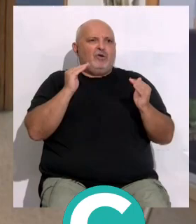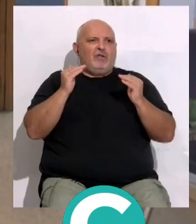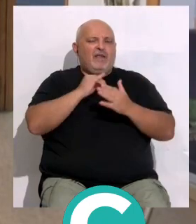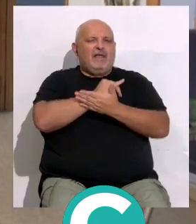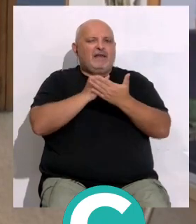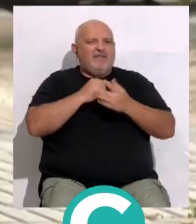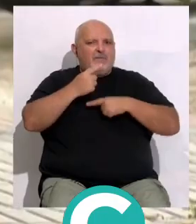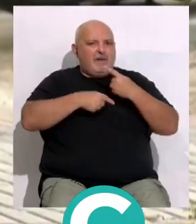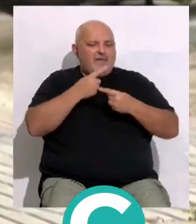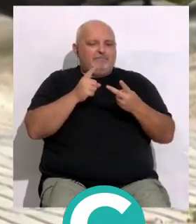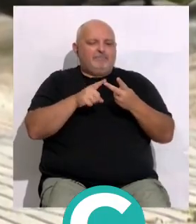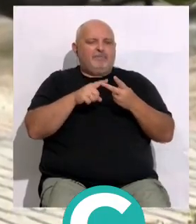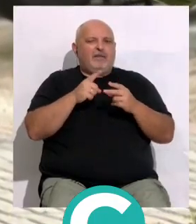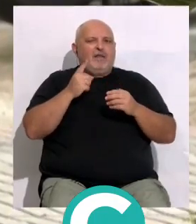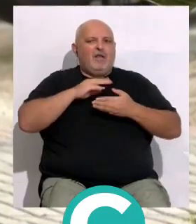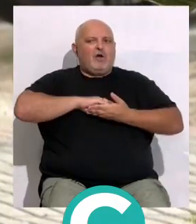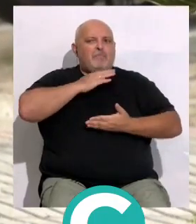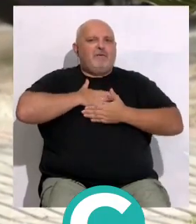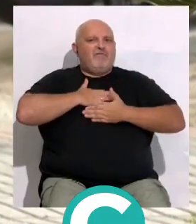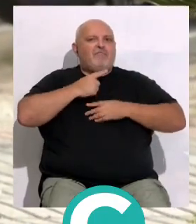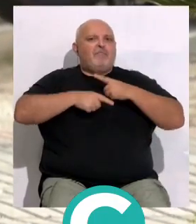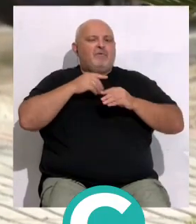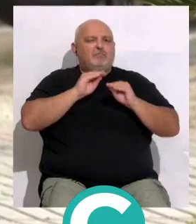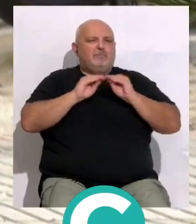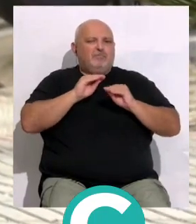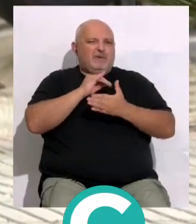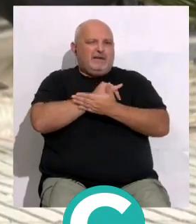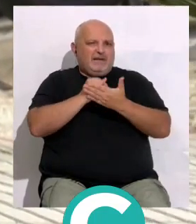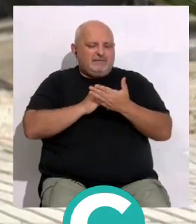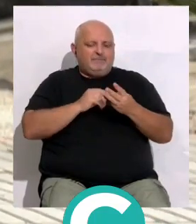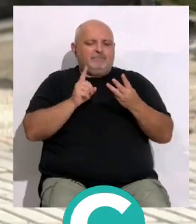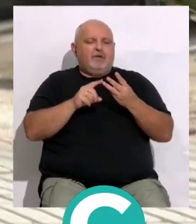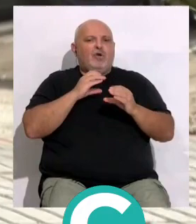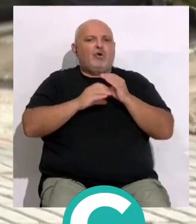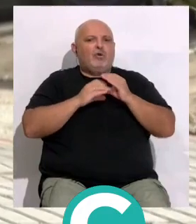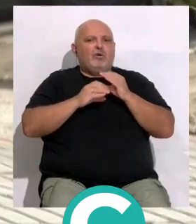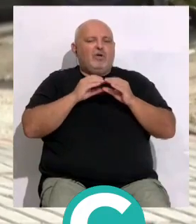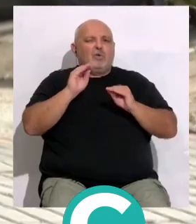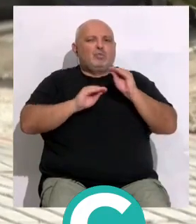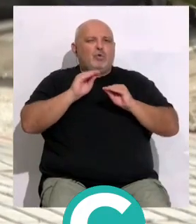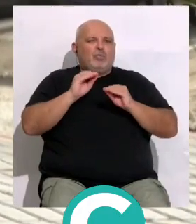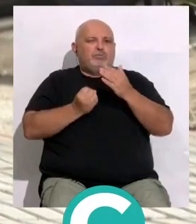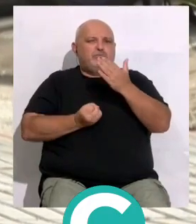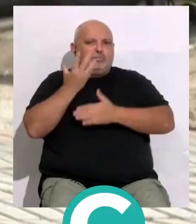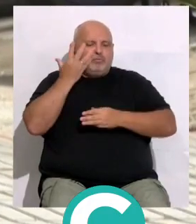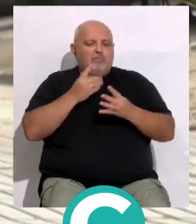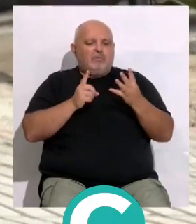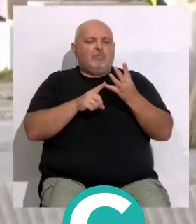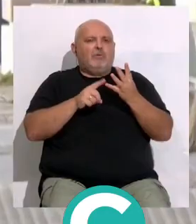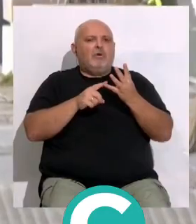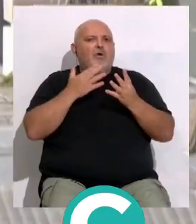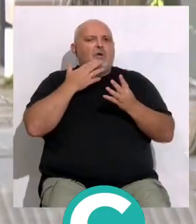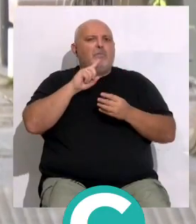crisis familiares, las competencias familiares en la resolución de crisis, la comunicación y la resolución de conflictos, así